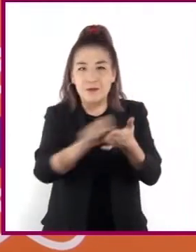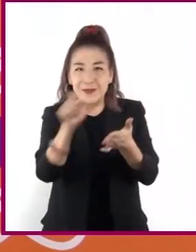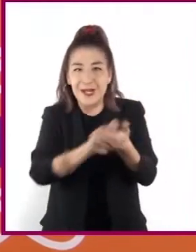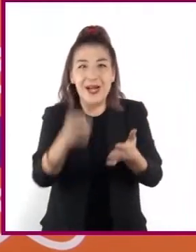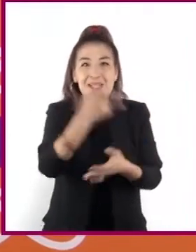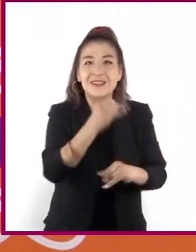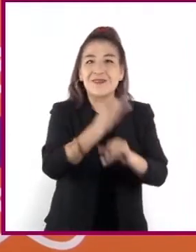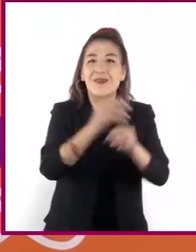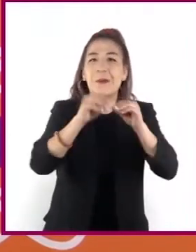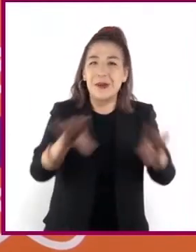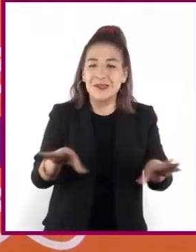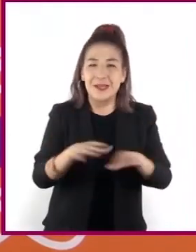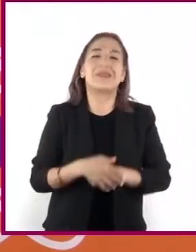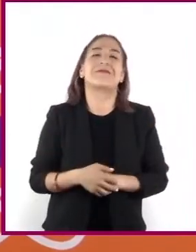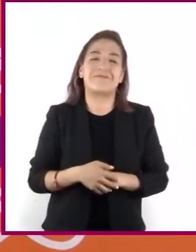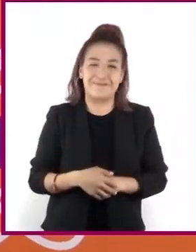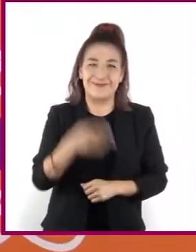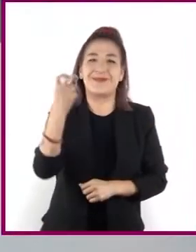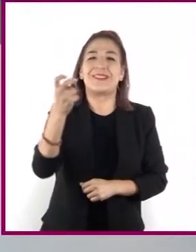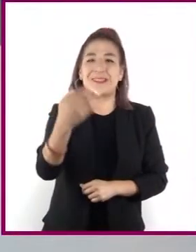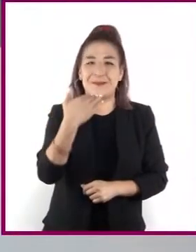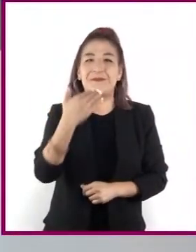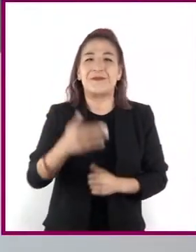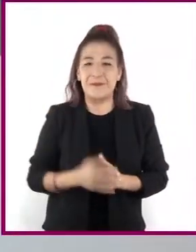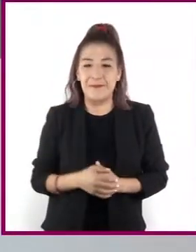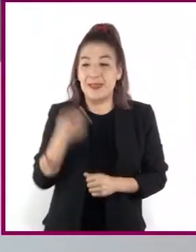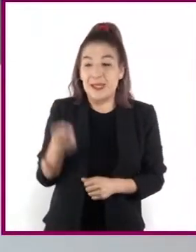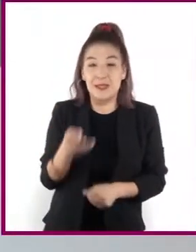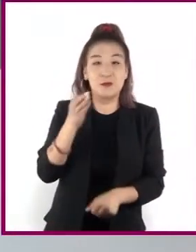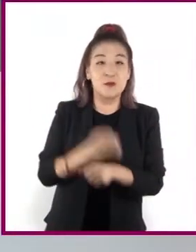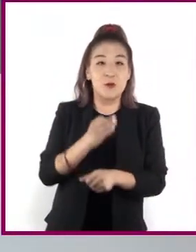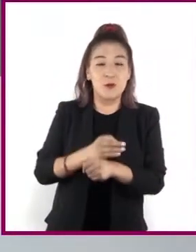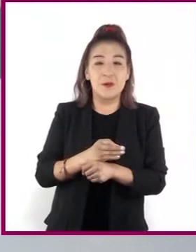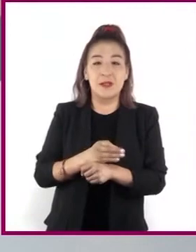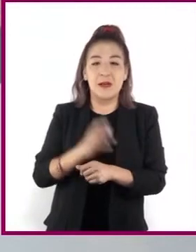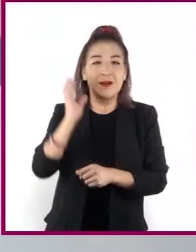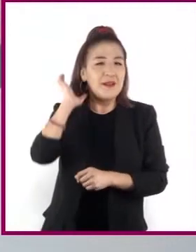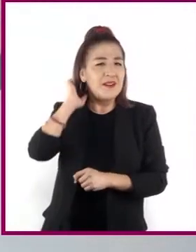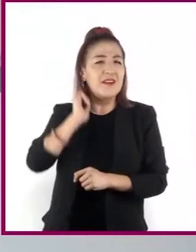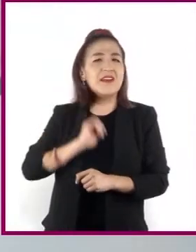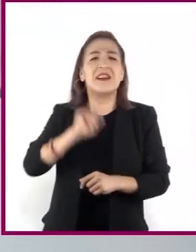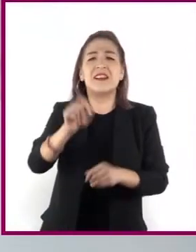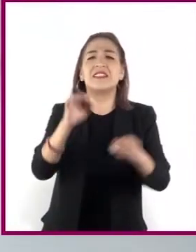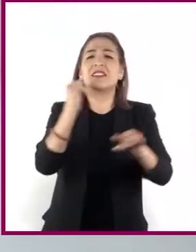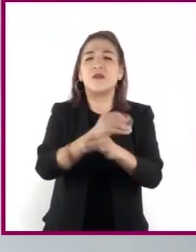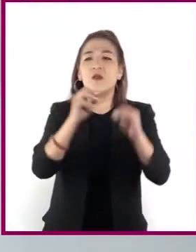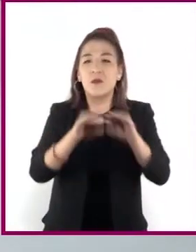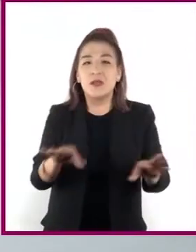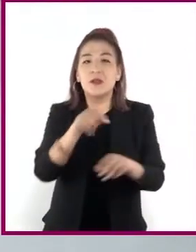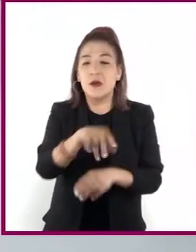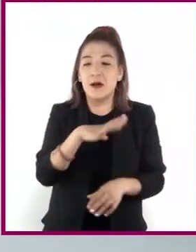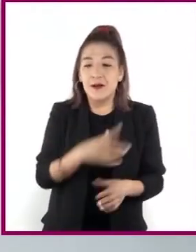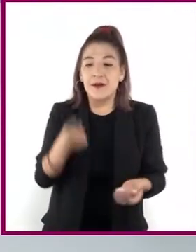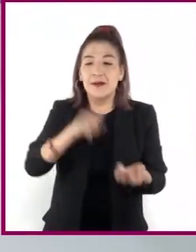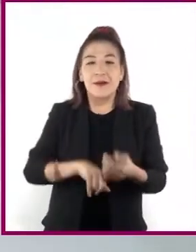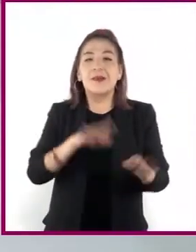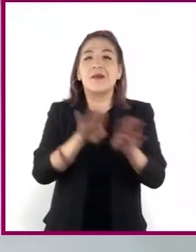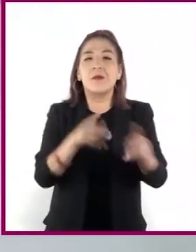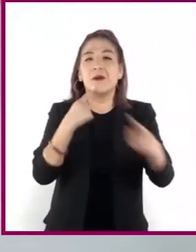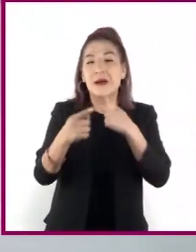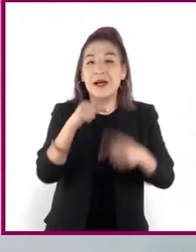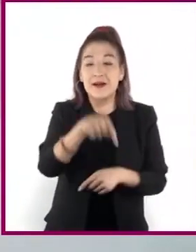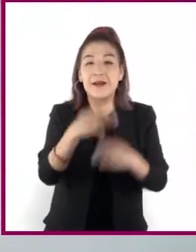resumen. Efectivamente, en estos momentos te estás refiriendo al contenido, que es uno de los criterios